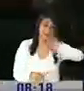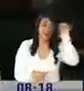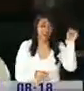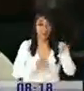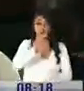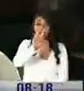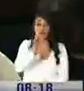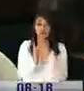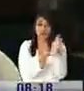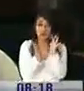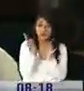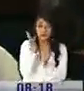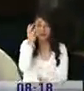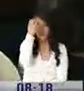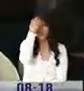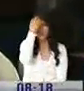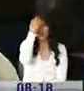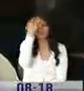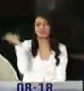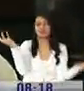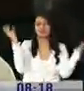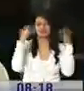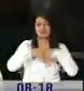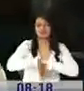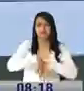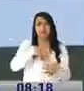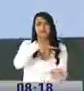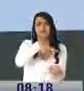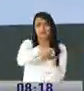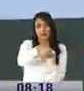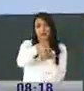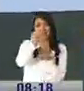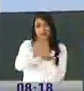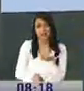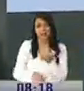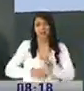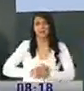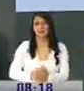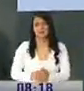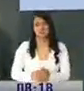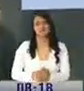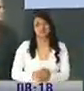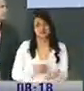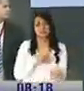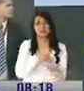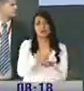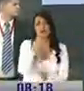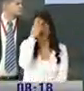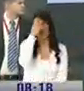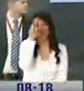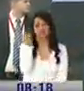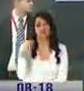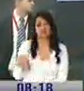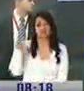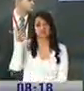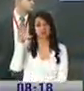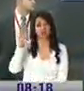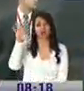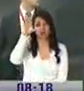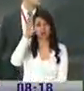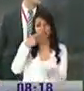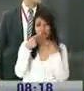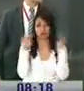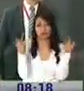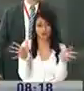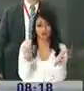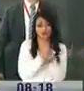abril la educación podría privatizarse el Che privatizar la educación ya no doy plata para colegios públicos donde la gente